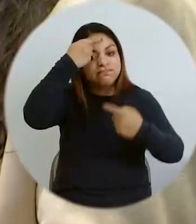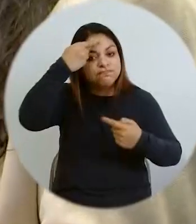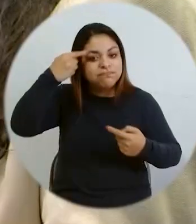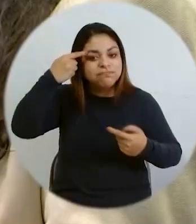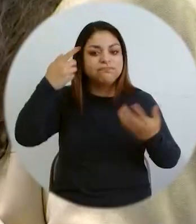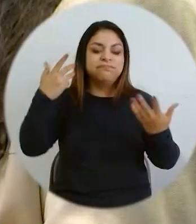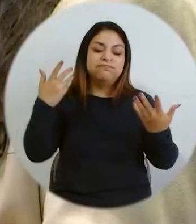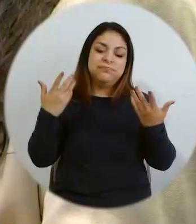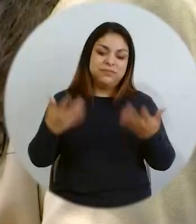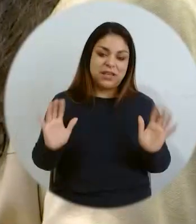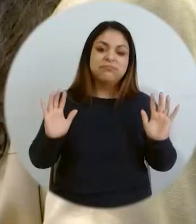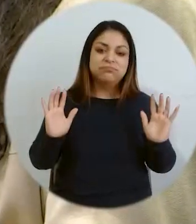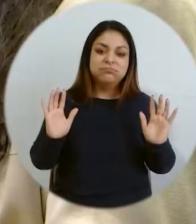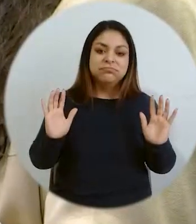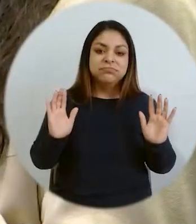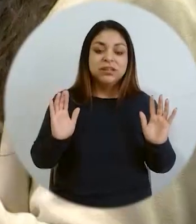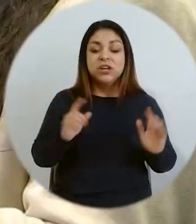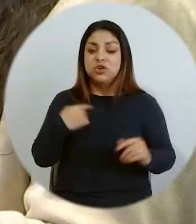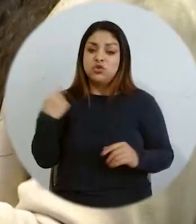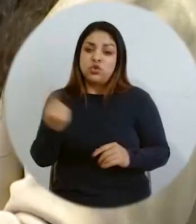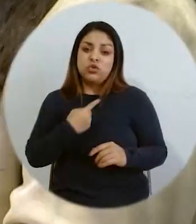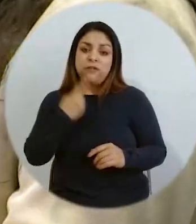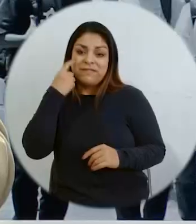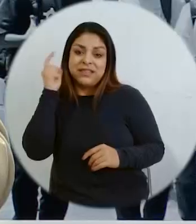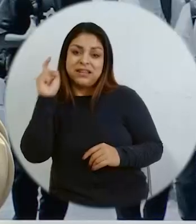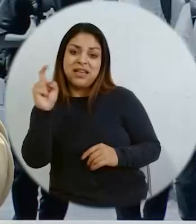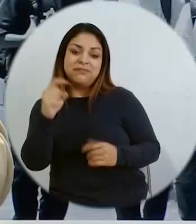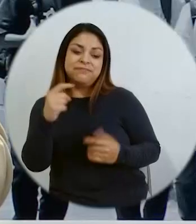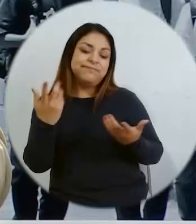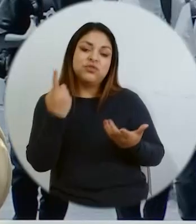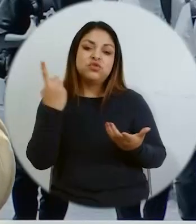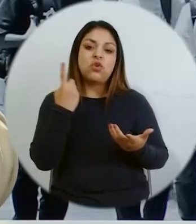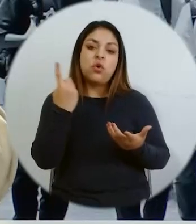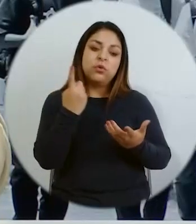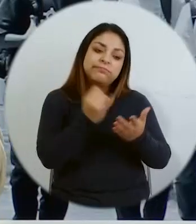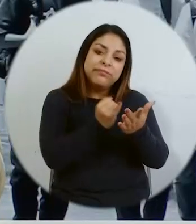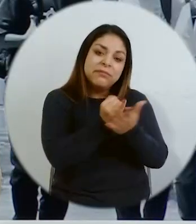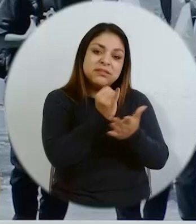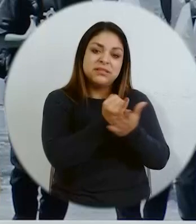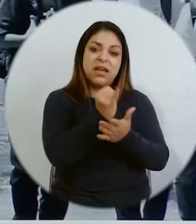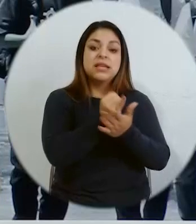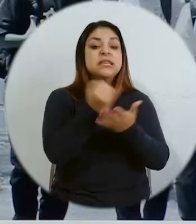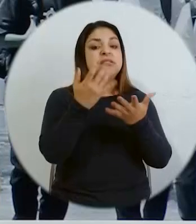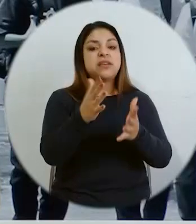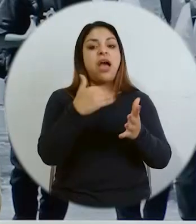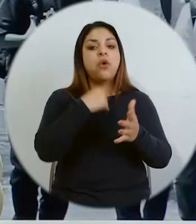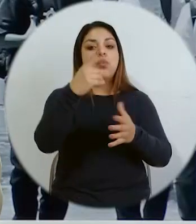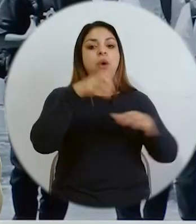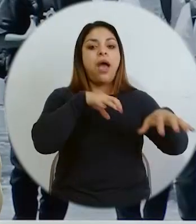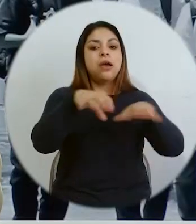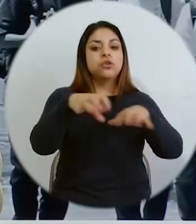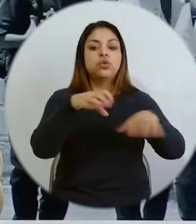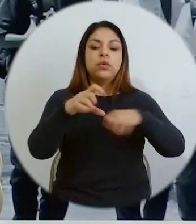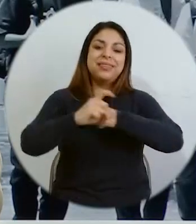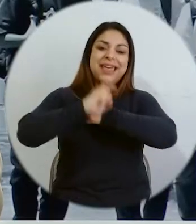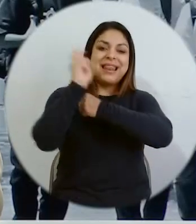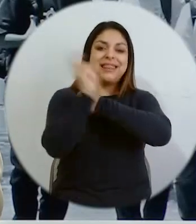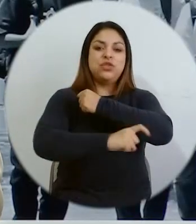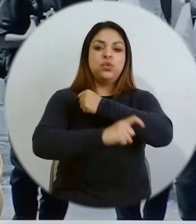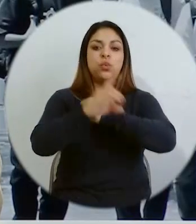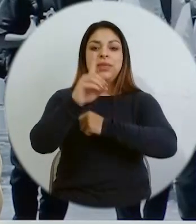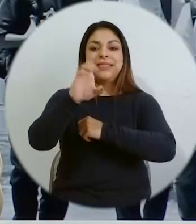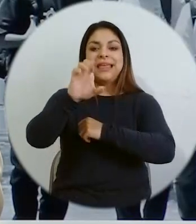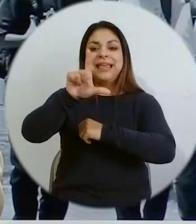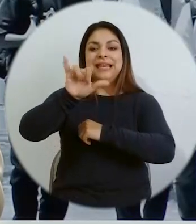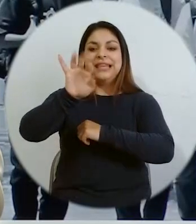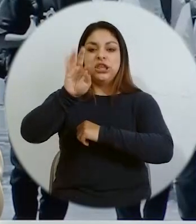mente, ya lo que hacemos es intervenir para investigar un acto delictivo. ¿Y qué